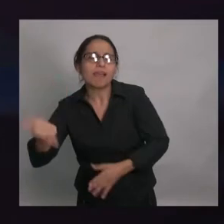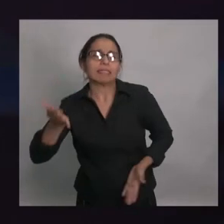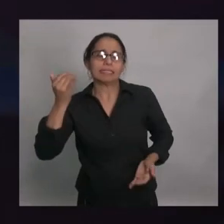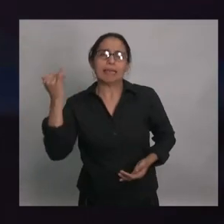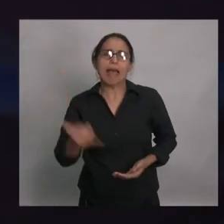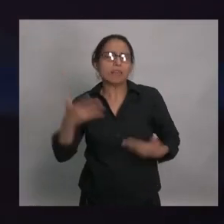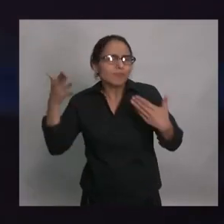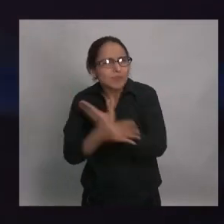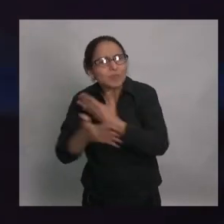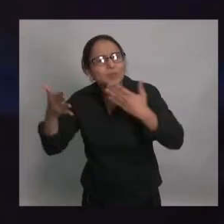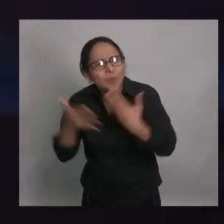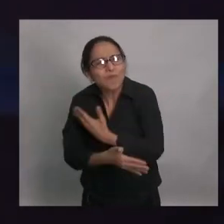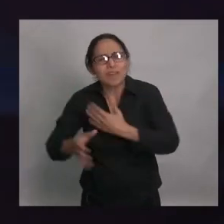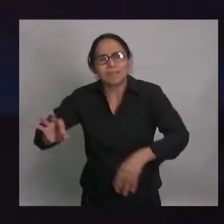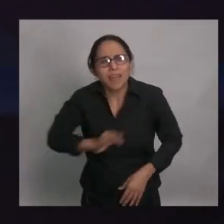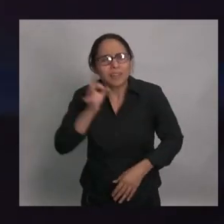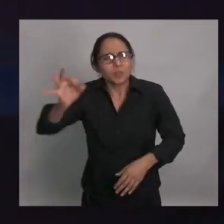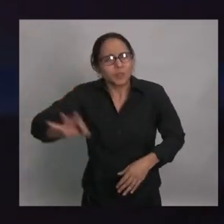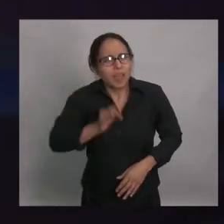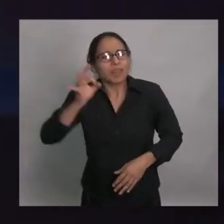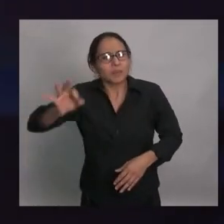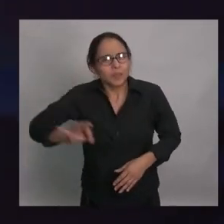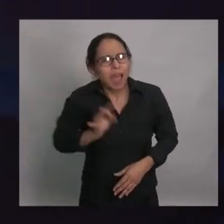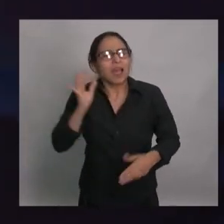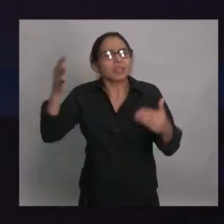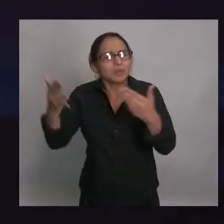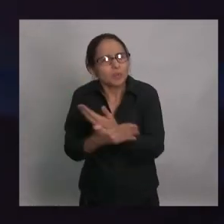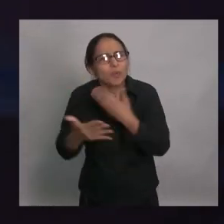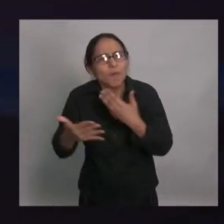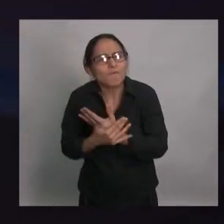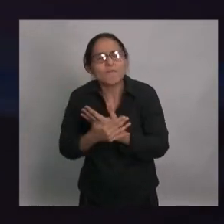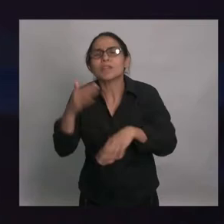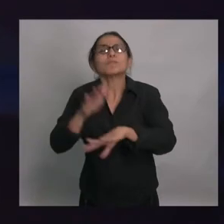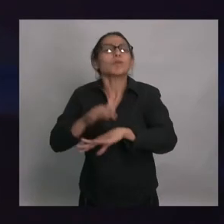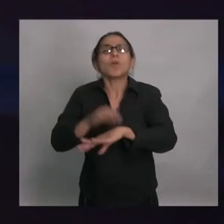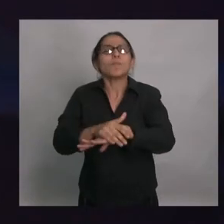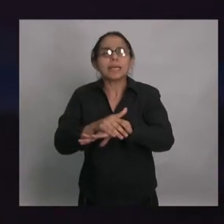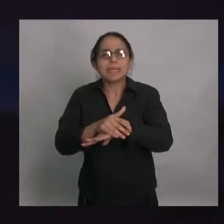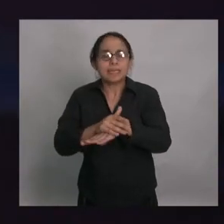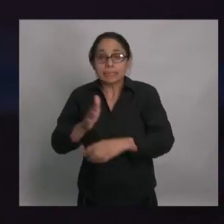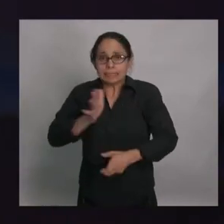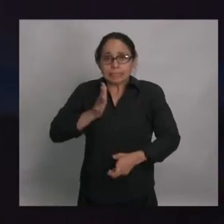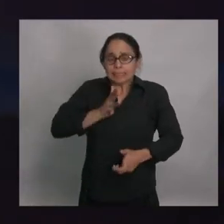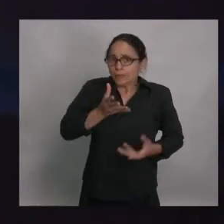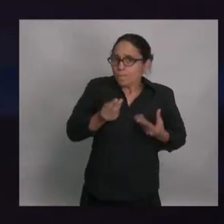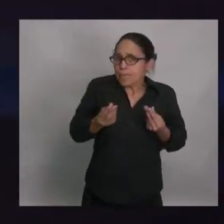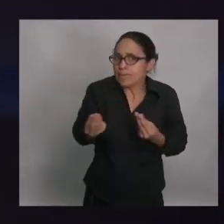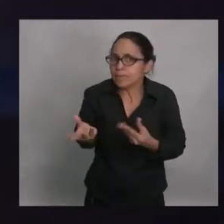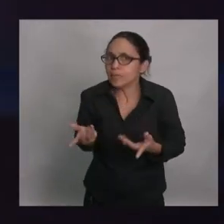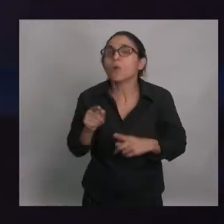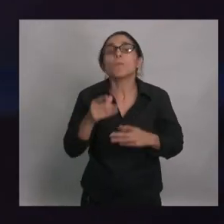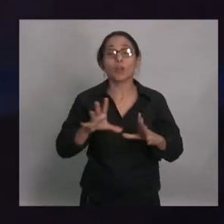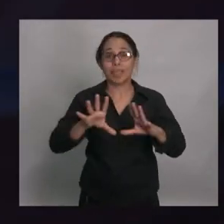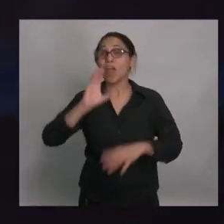décadas de sufrimientos derivados del terror en un país que es de los más desiguales del